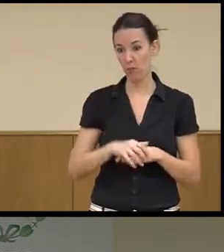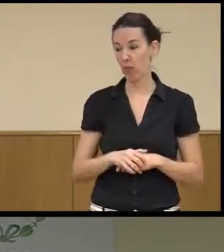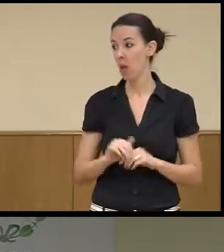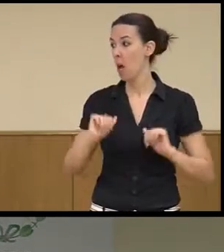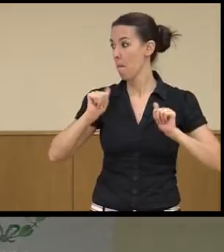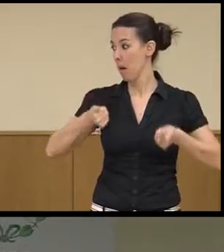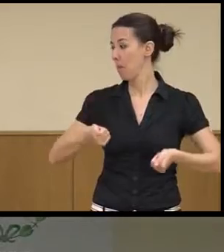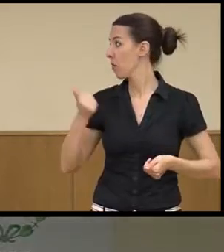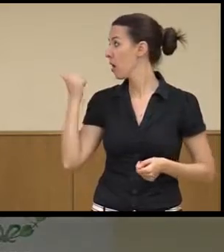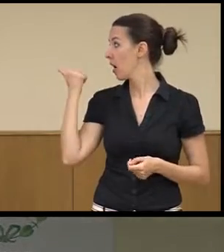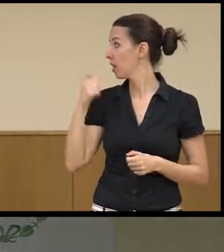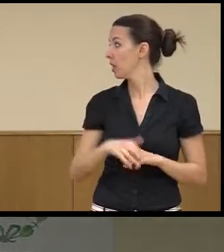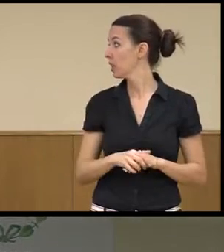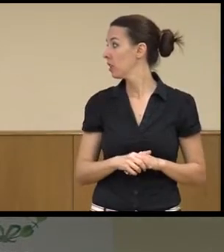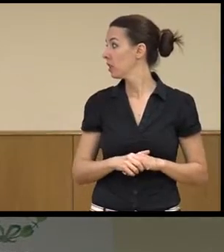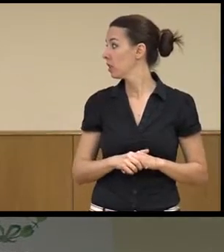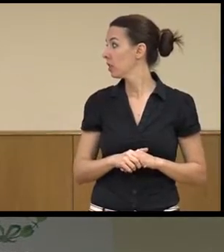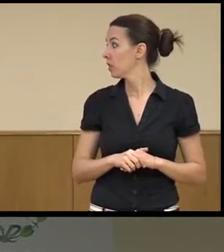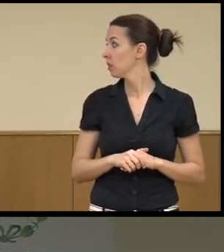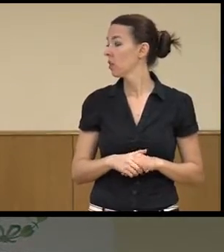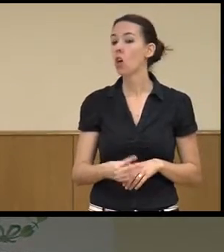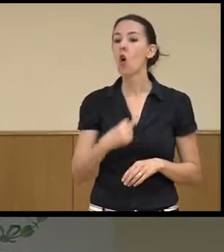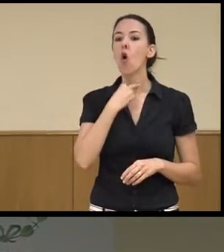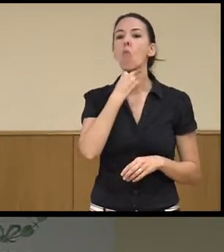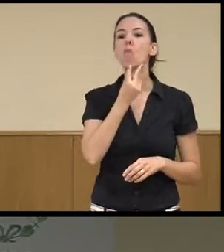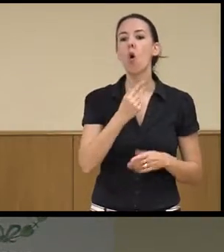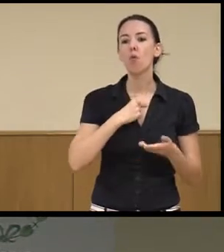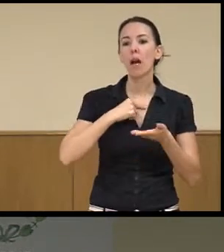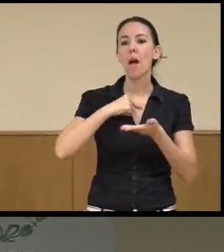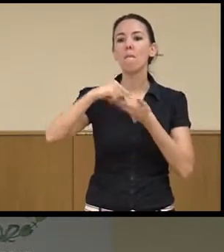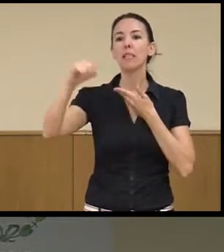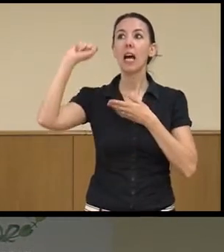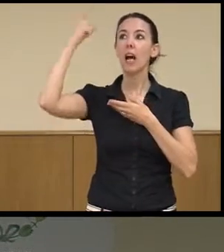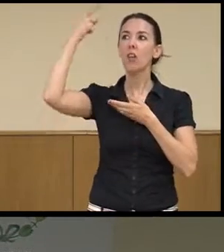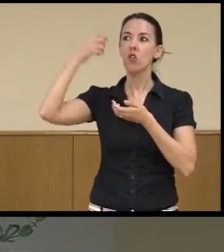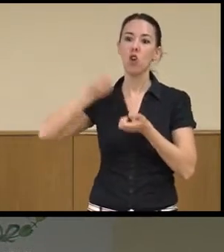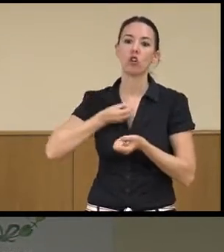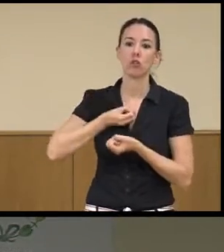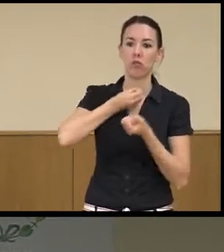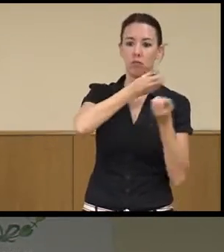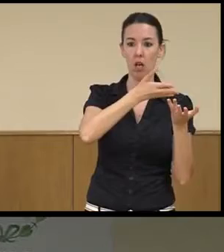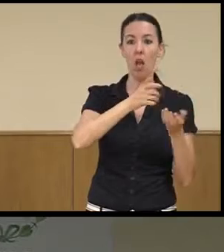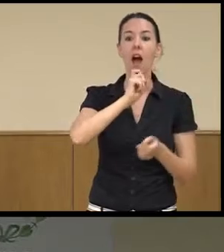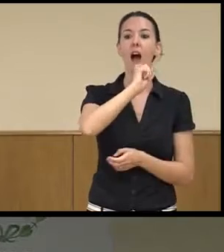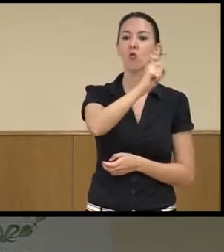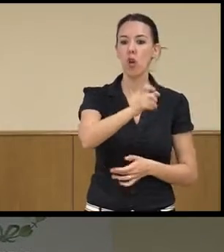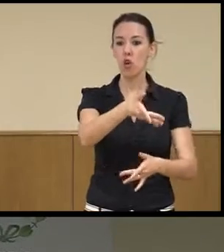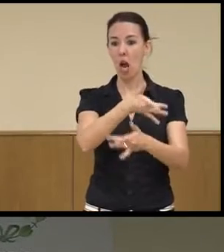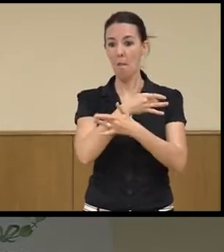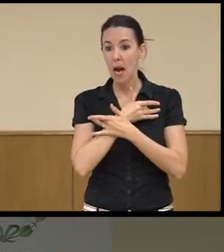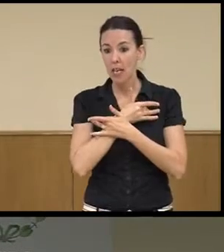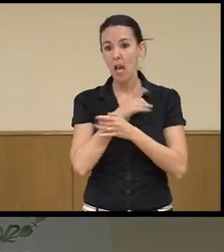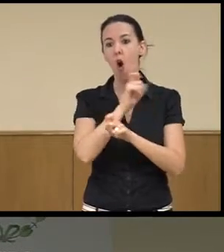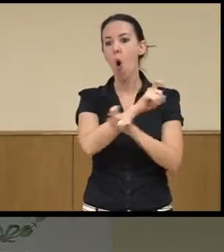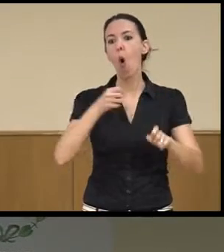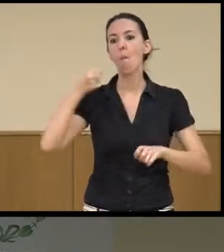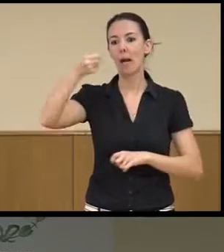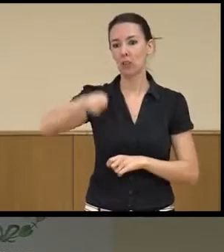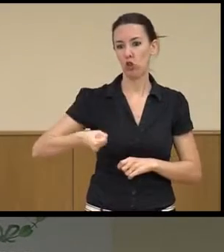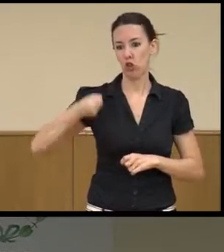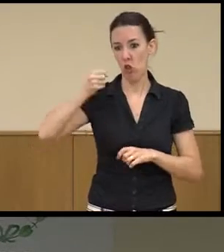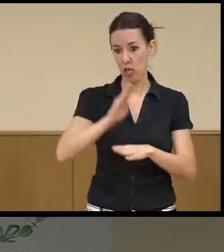empezar, alusiones a la voz como transmisora del mensaje divino, la anunciación a María o la anunciación a los pastores que está en la